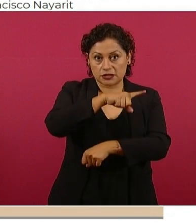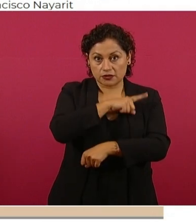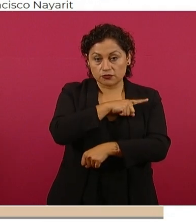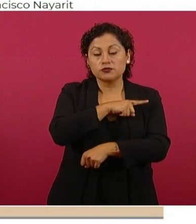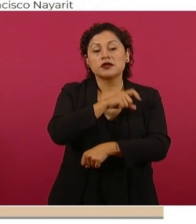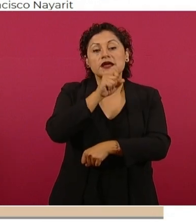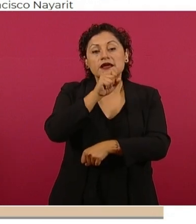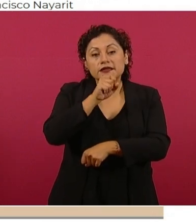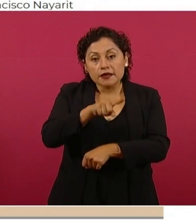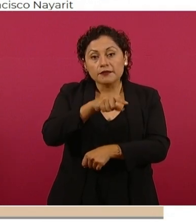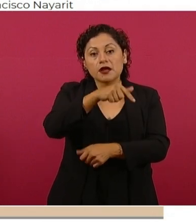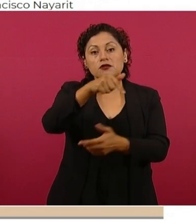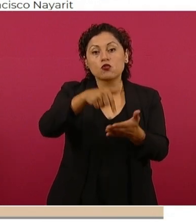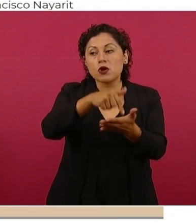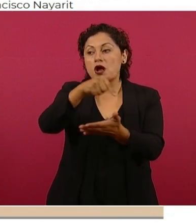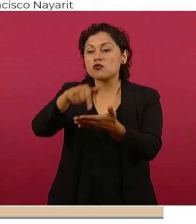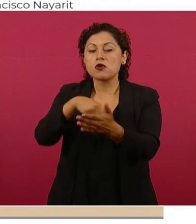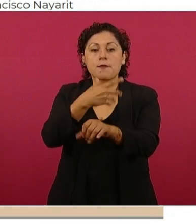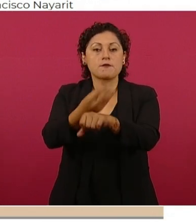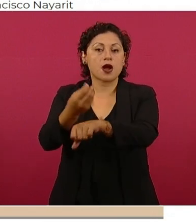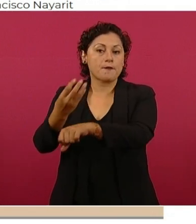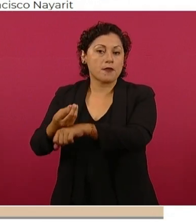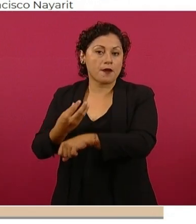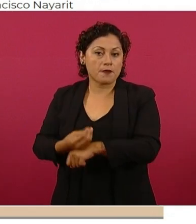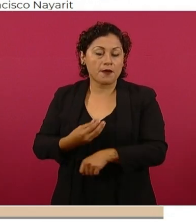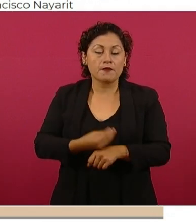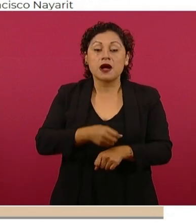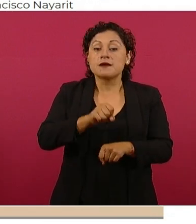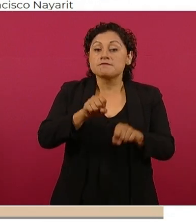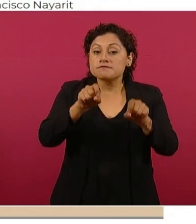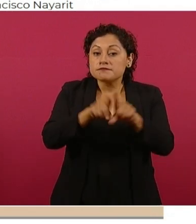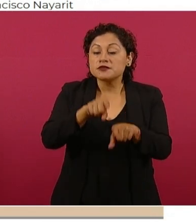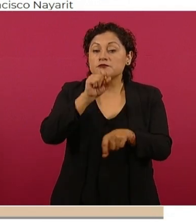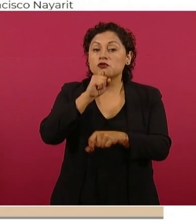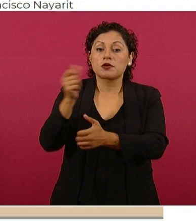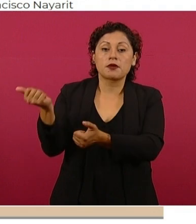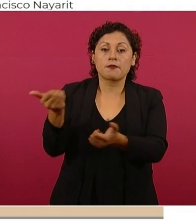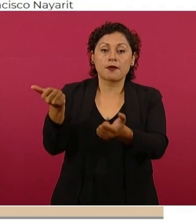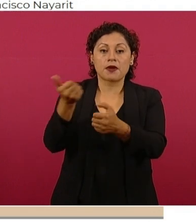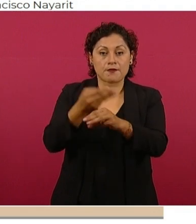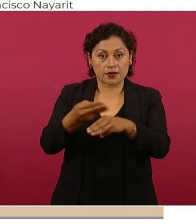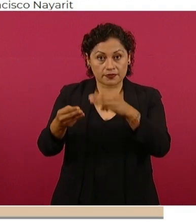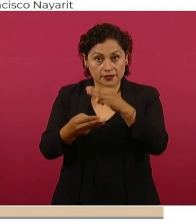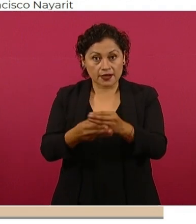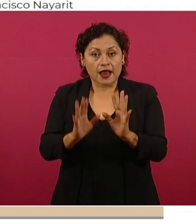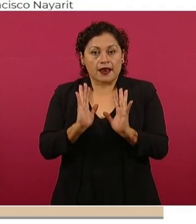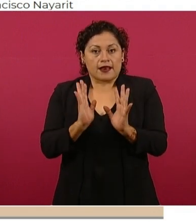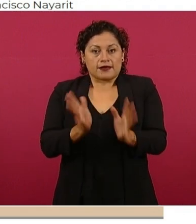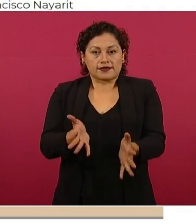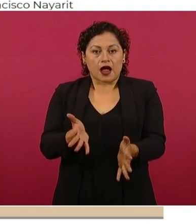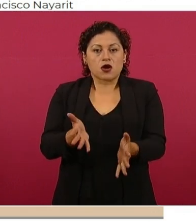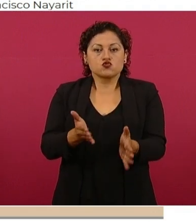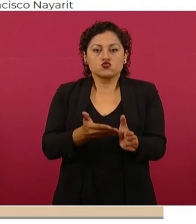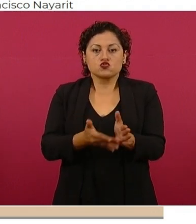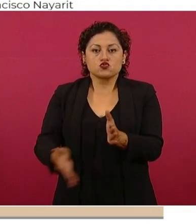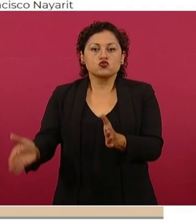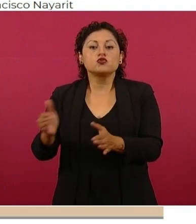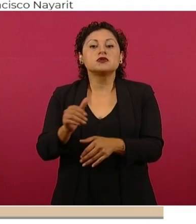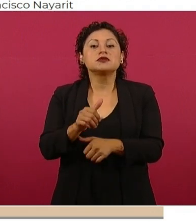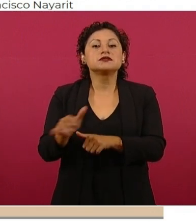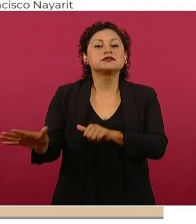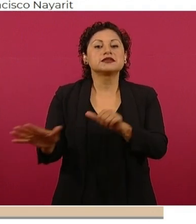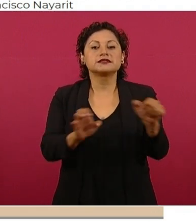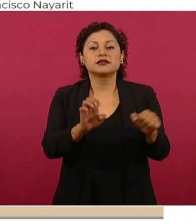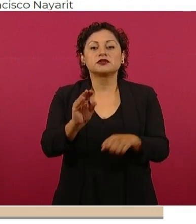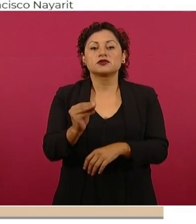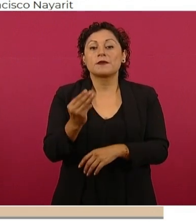habilitación de espacios y gracias también a los equipos que están llegando ya, a la fecha se han llevado a cabo